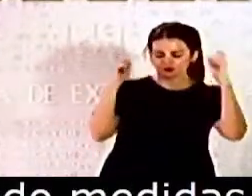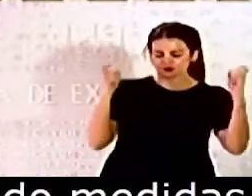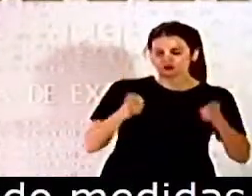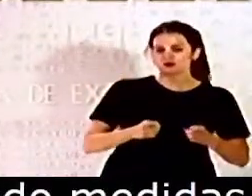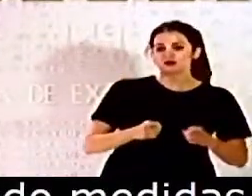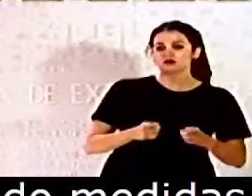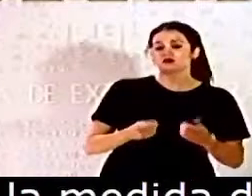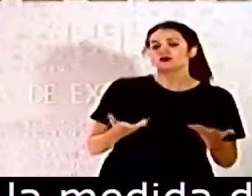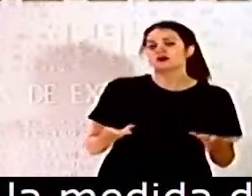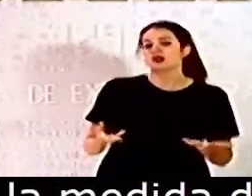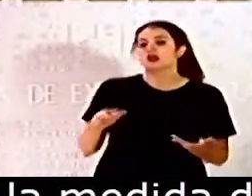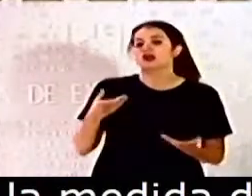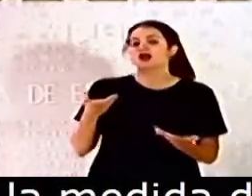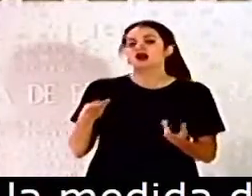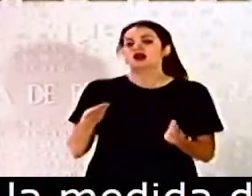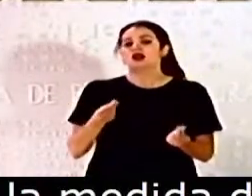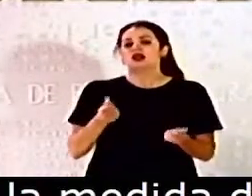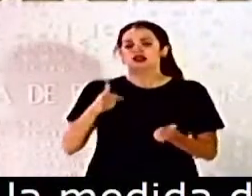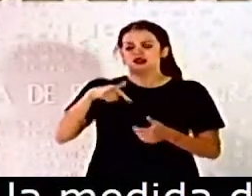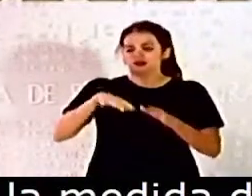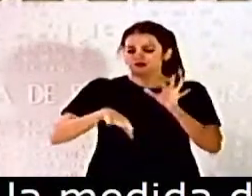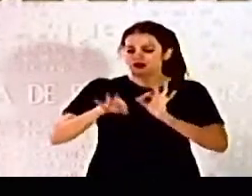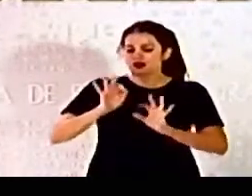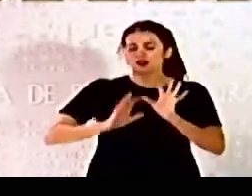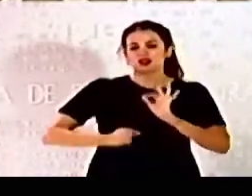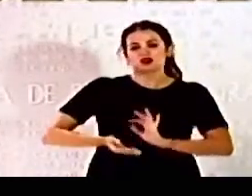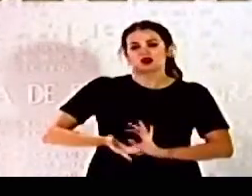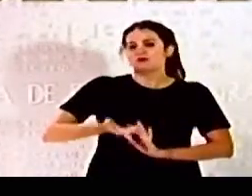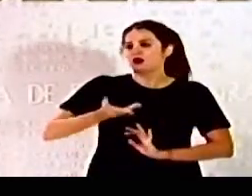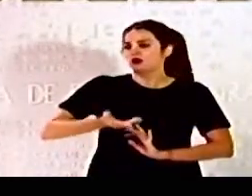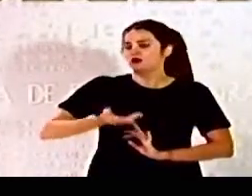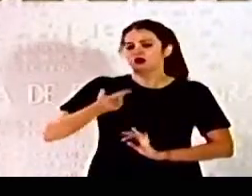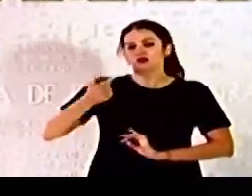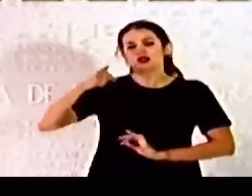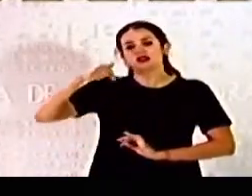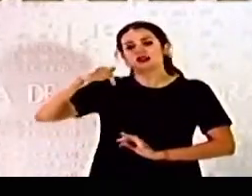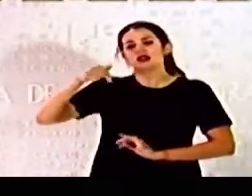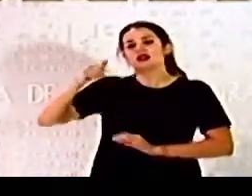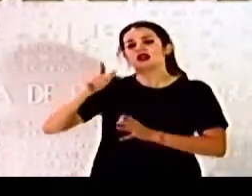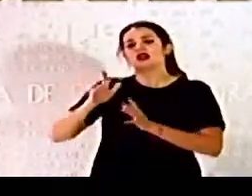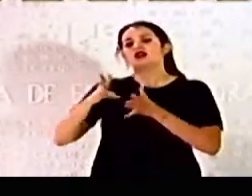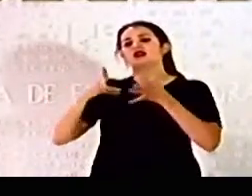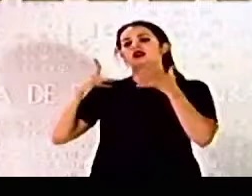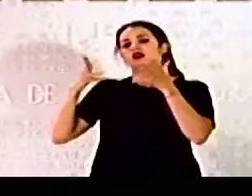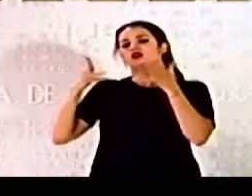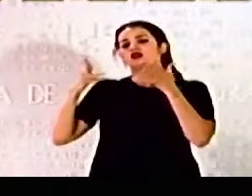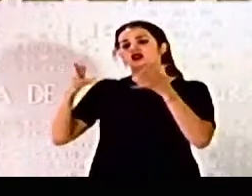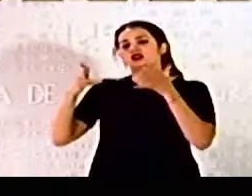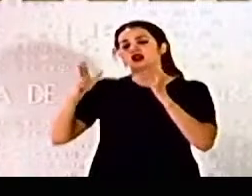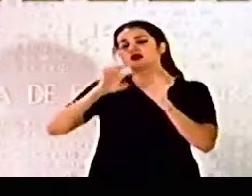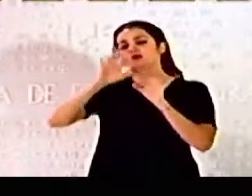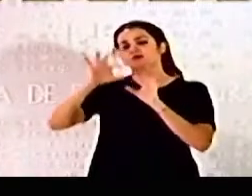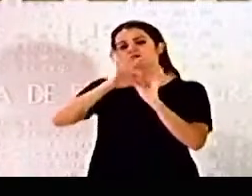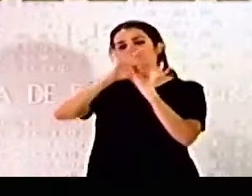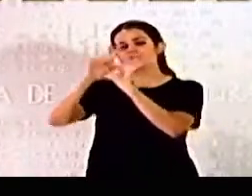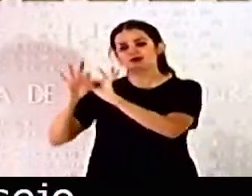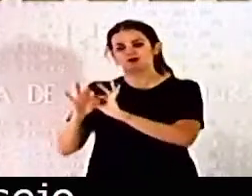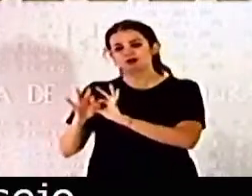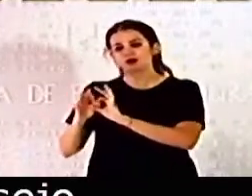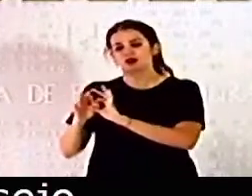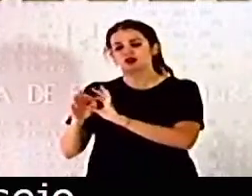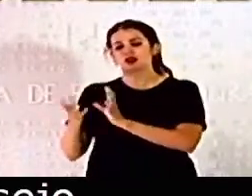Y estas son las decisiones fundamentales del Consejo Interterritorial, asociados